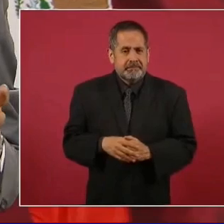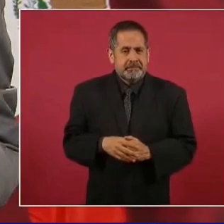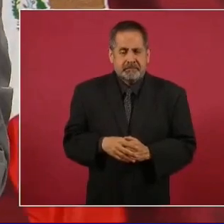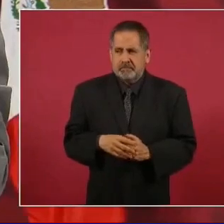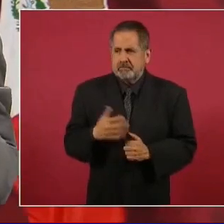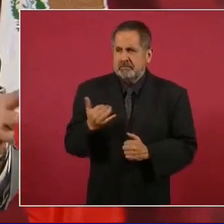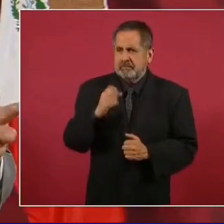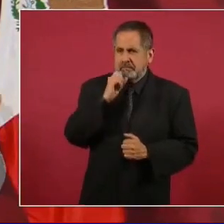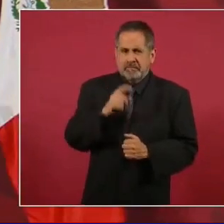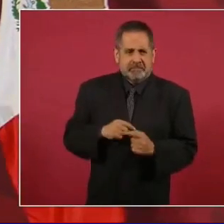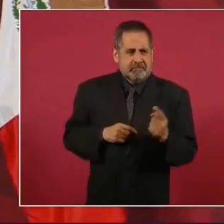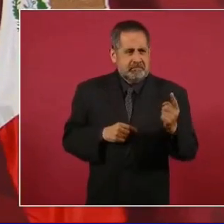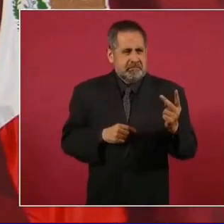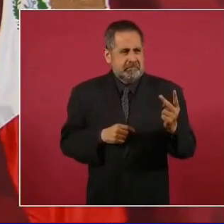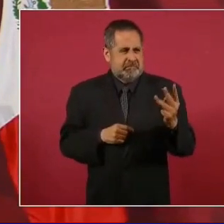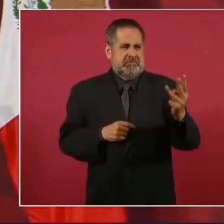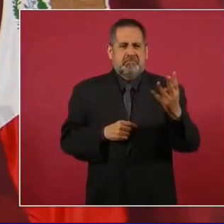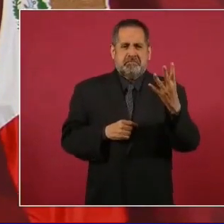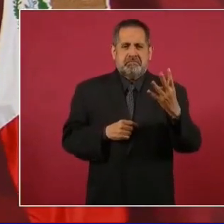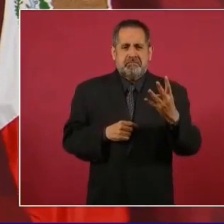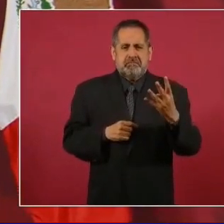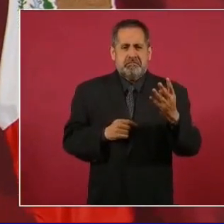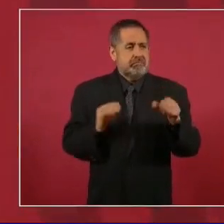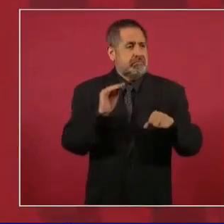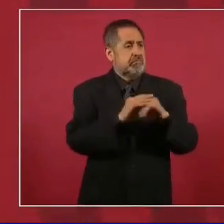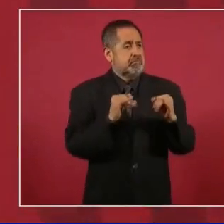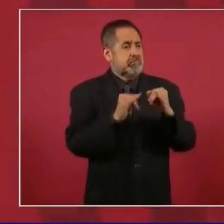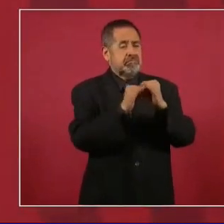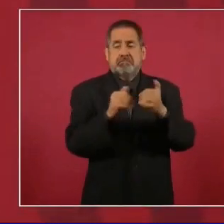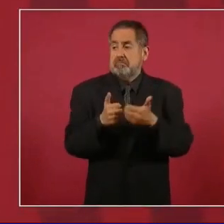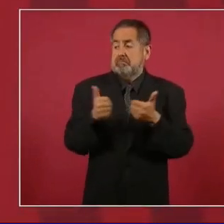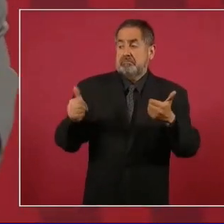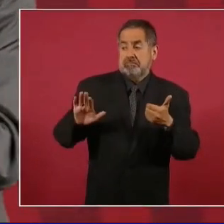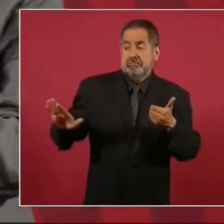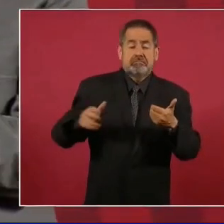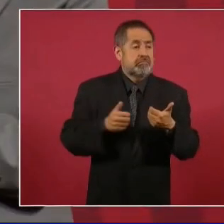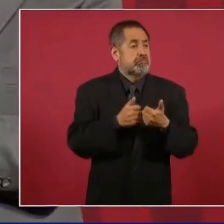3 o 4 autónomos que tienen que ver